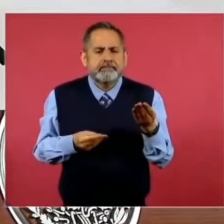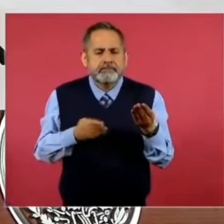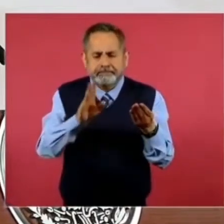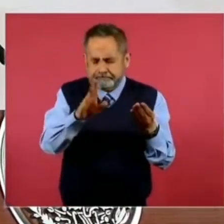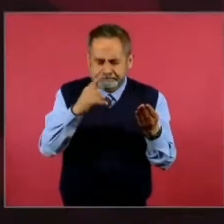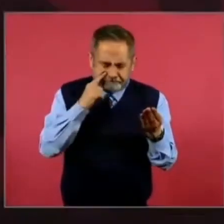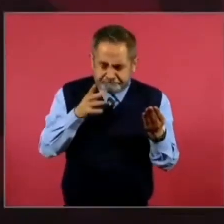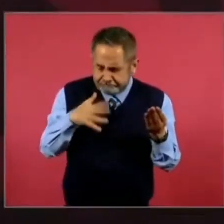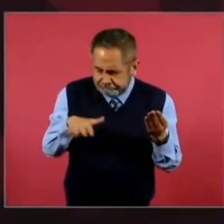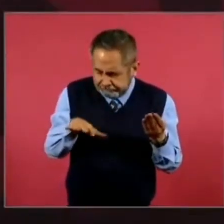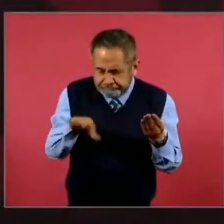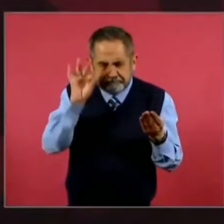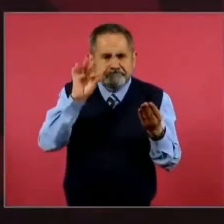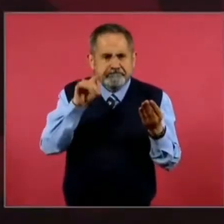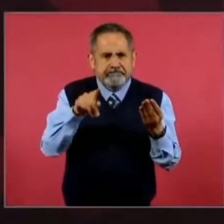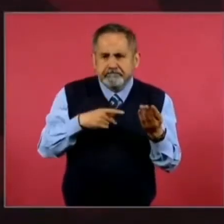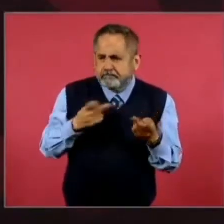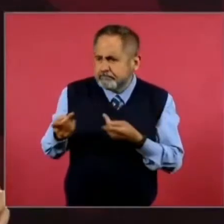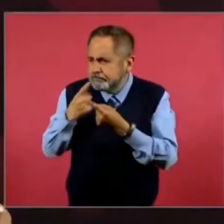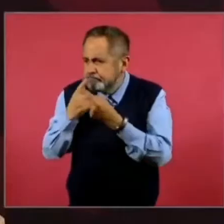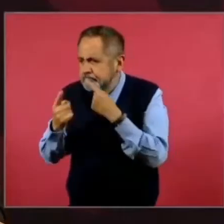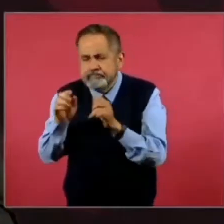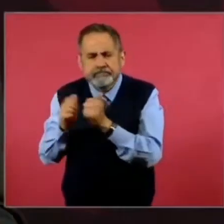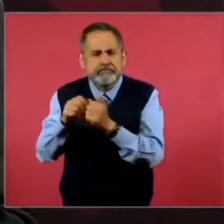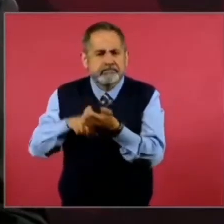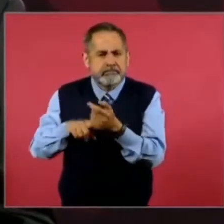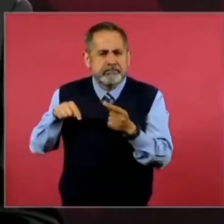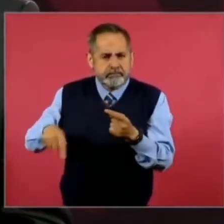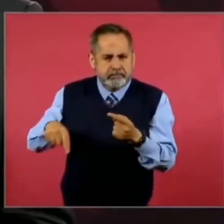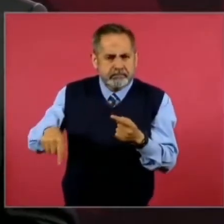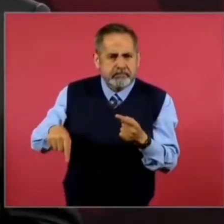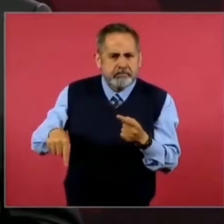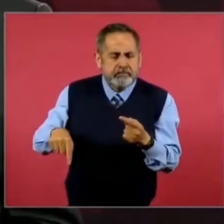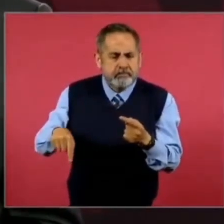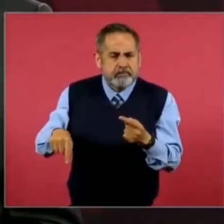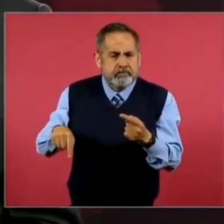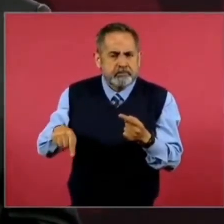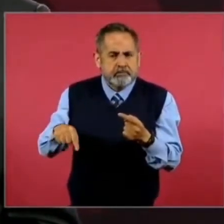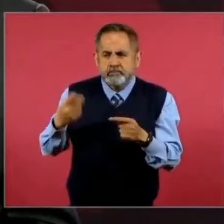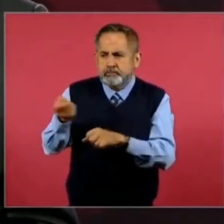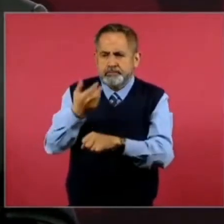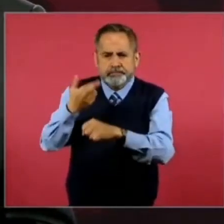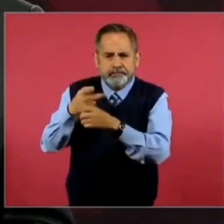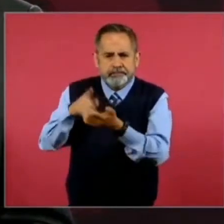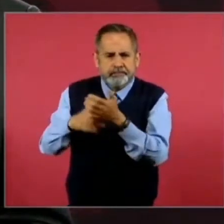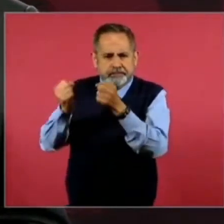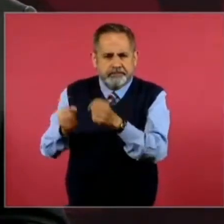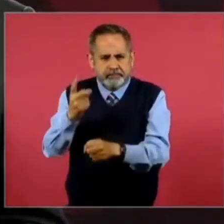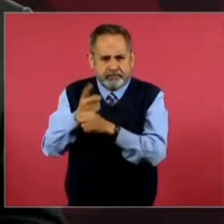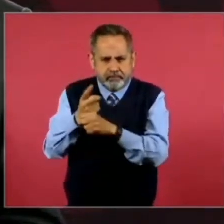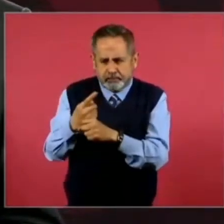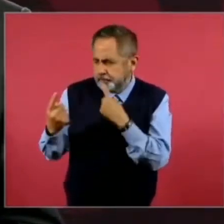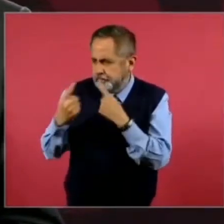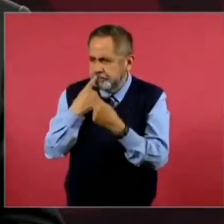Déjenme consultar con la secretaria de Seguridad